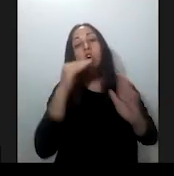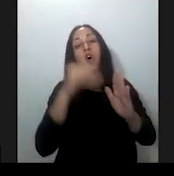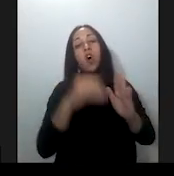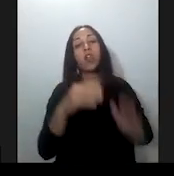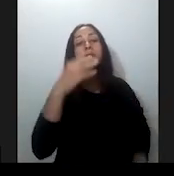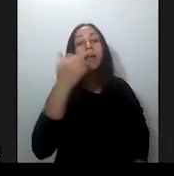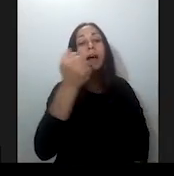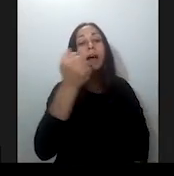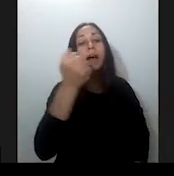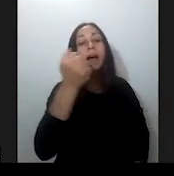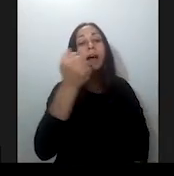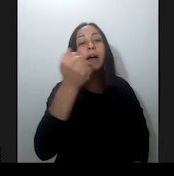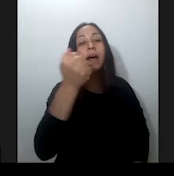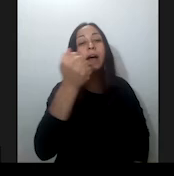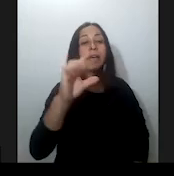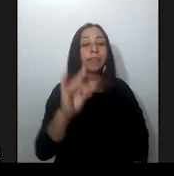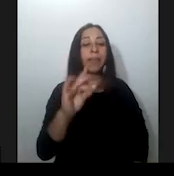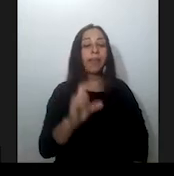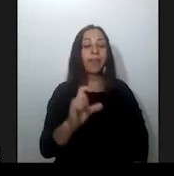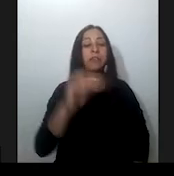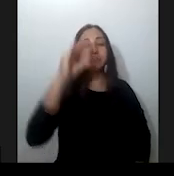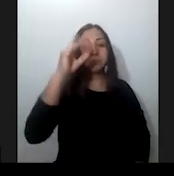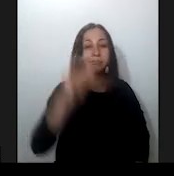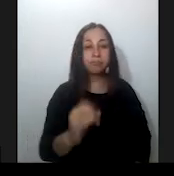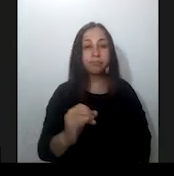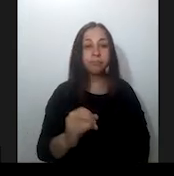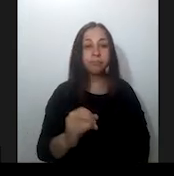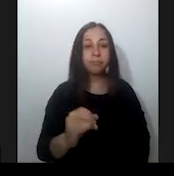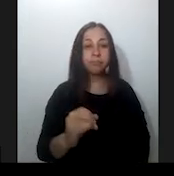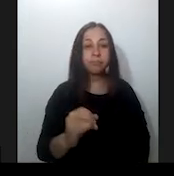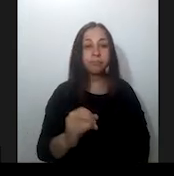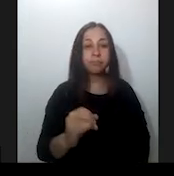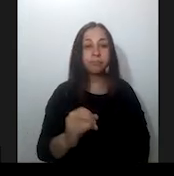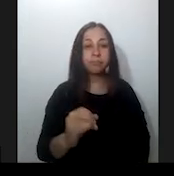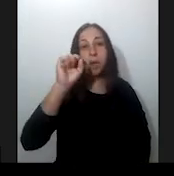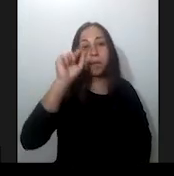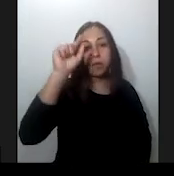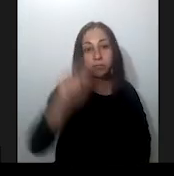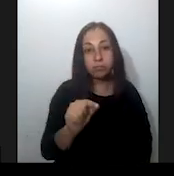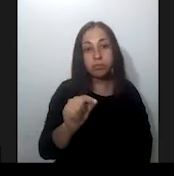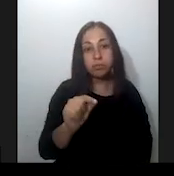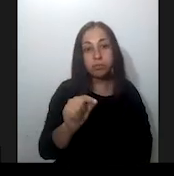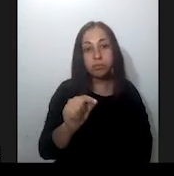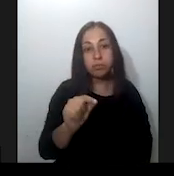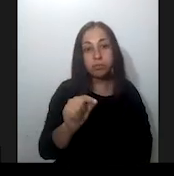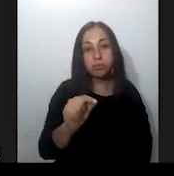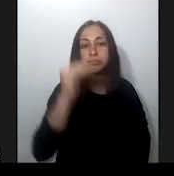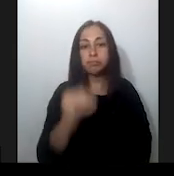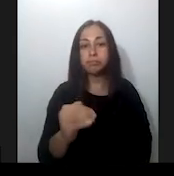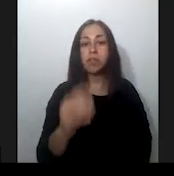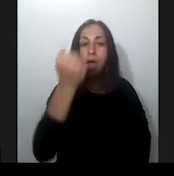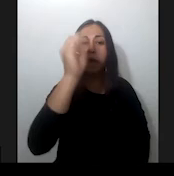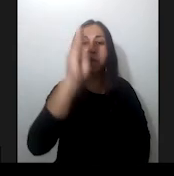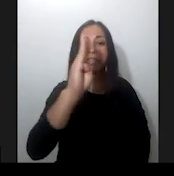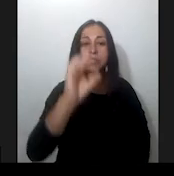¿Bien? Y ahí le puse que me lo ordene alfabéticamente. Seleccioné nombre y ahora yo puedo ver que